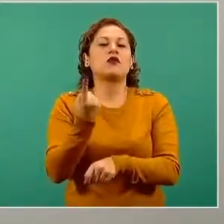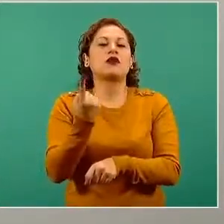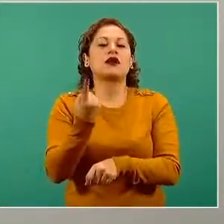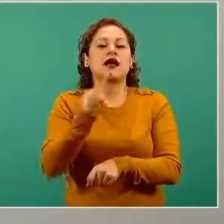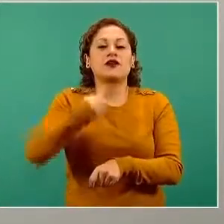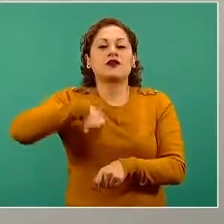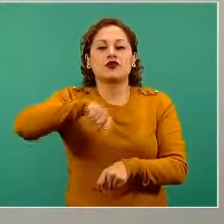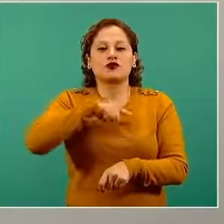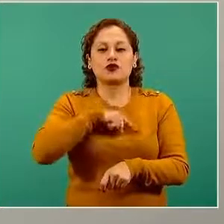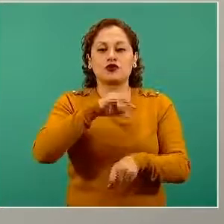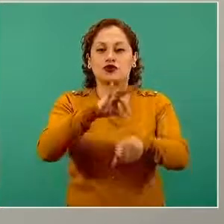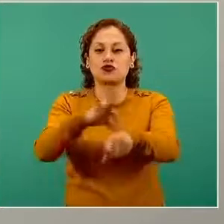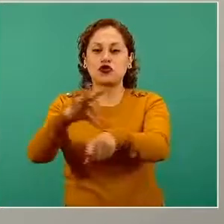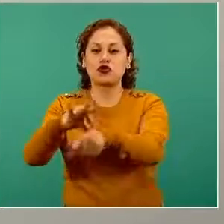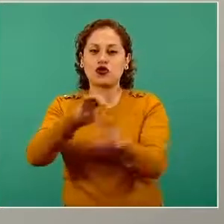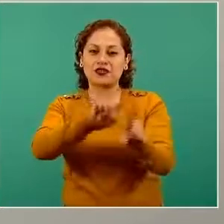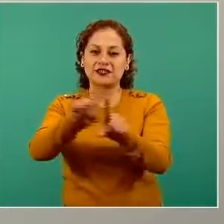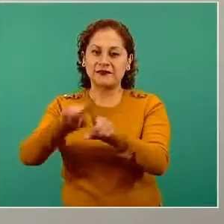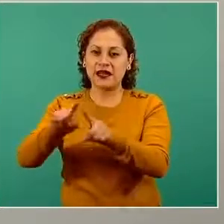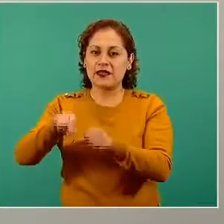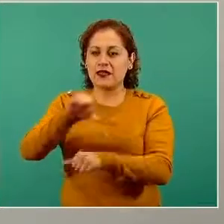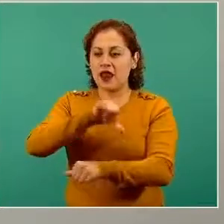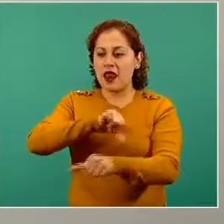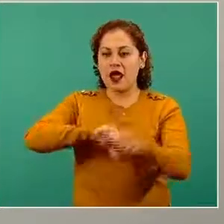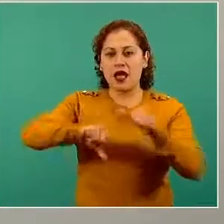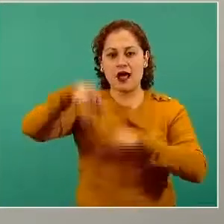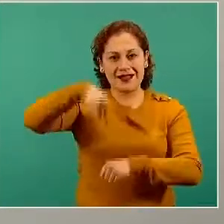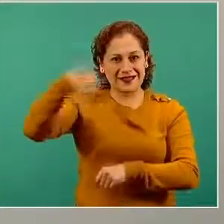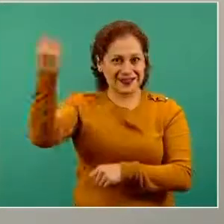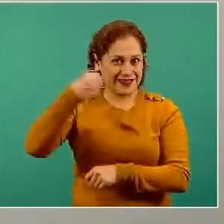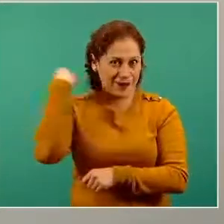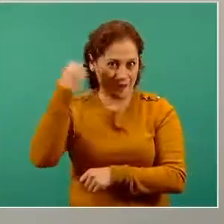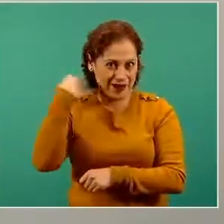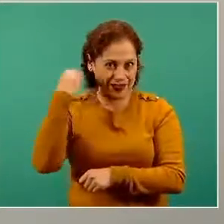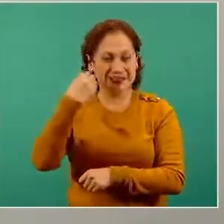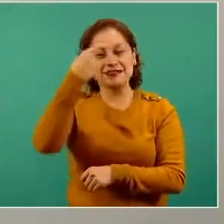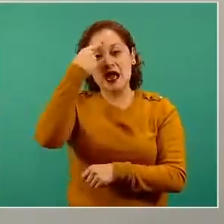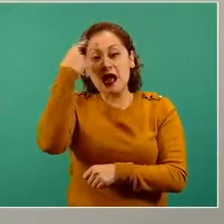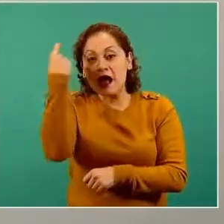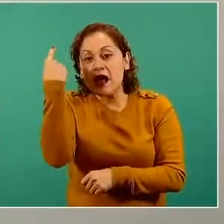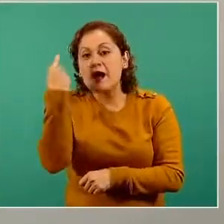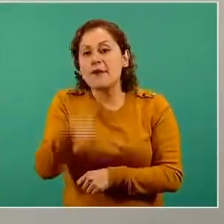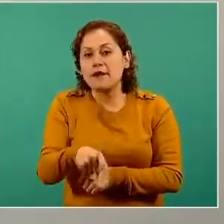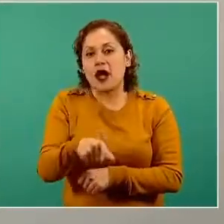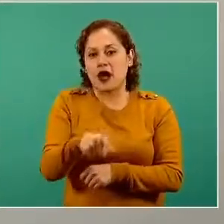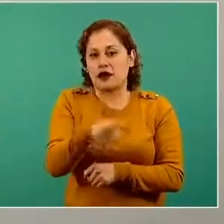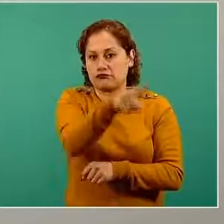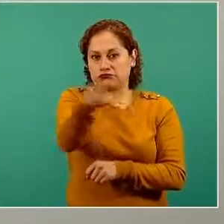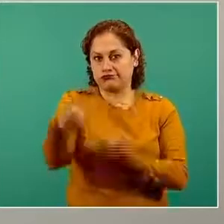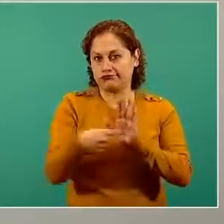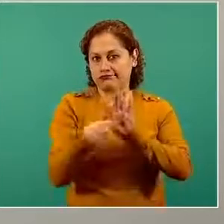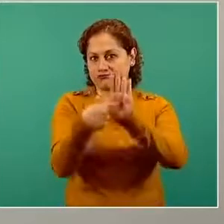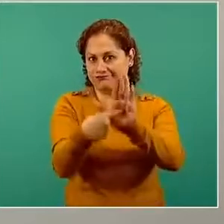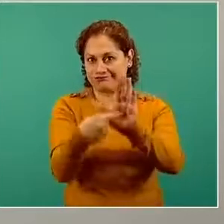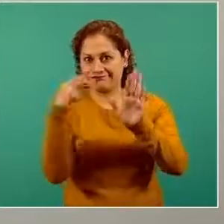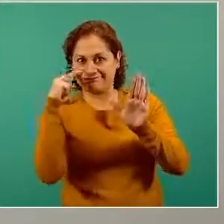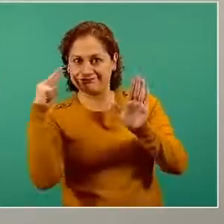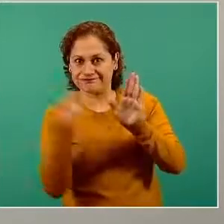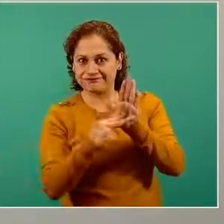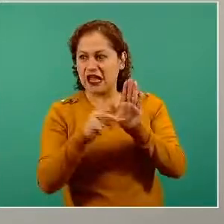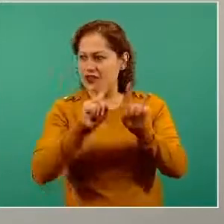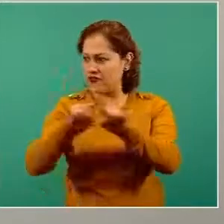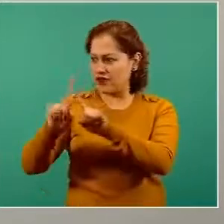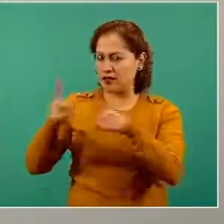estas modalidades virtuales es porque tenemos toda una serie de capacidad científica y académica distribuida en todo el país.